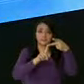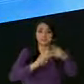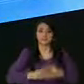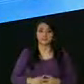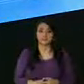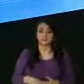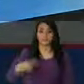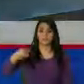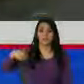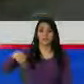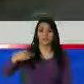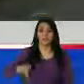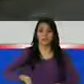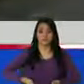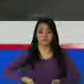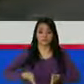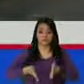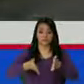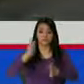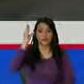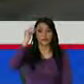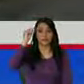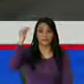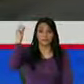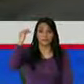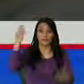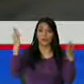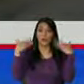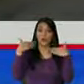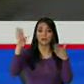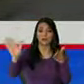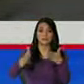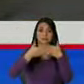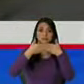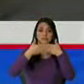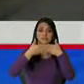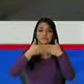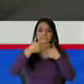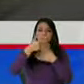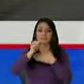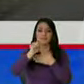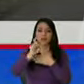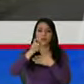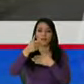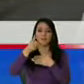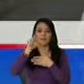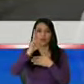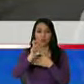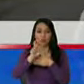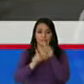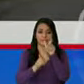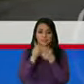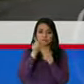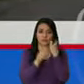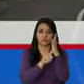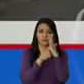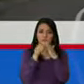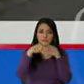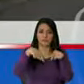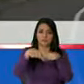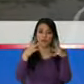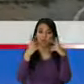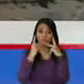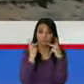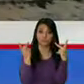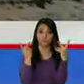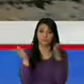este miércoles la carretera de Riobamba a Guayaquil permanecerá cerrada en el sector de Chalhuayacu. Los obreros del Ministerio de Transporte y Obras